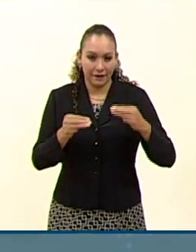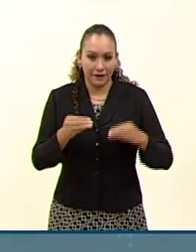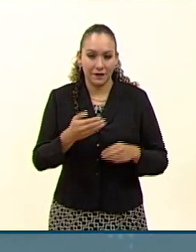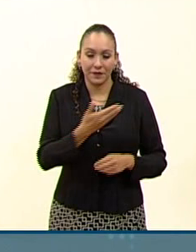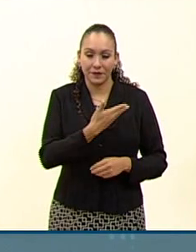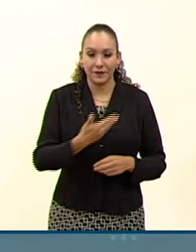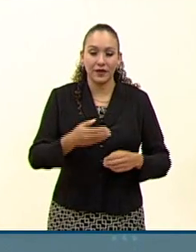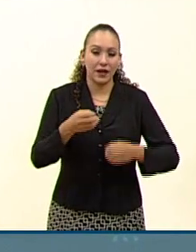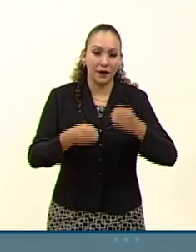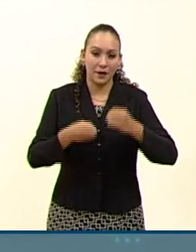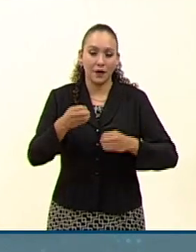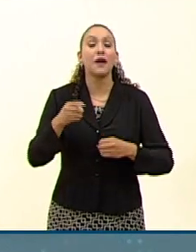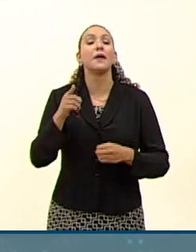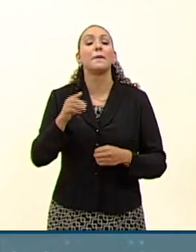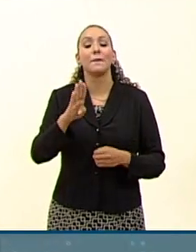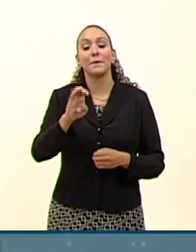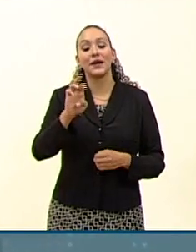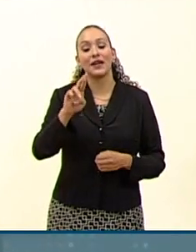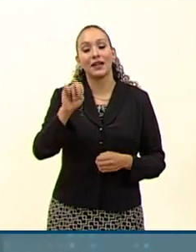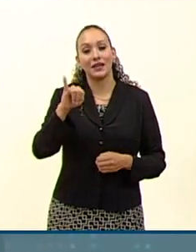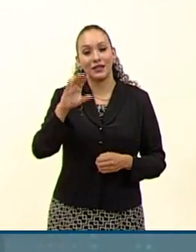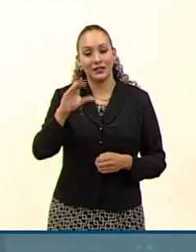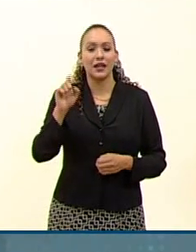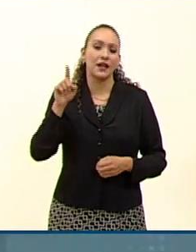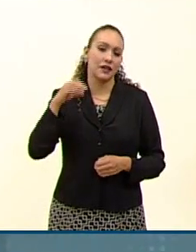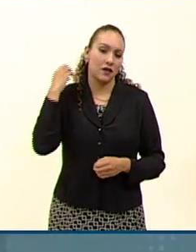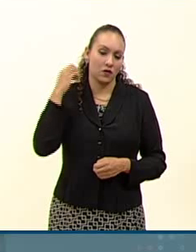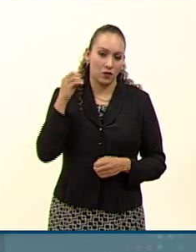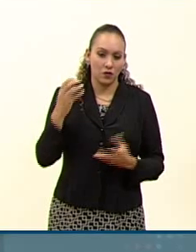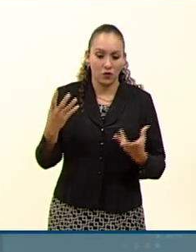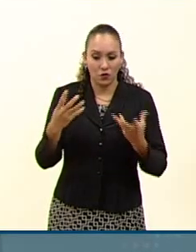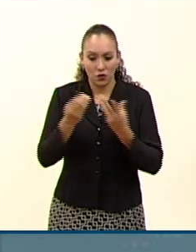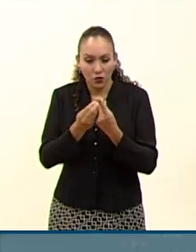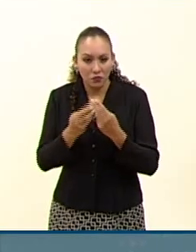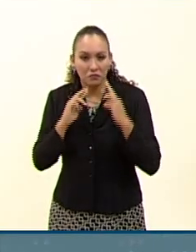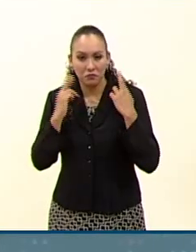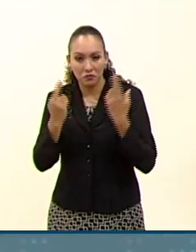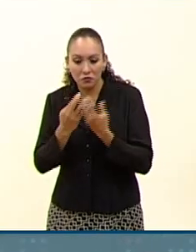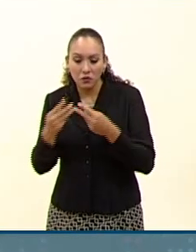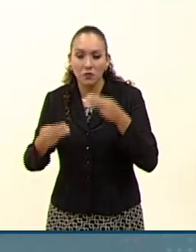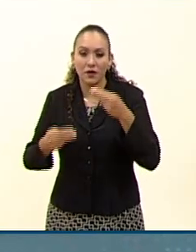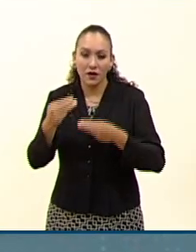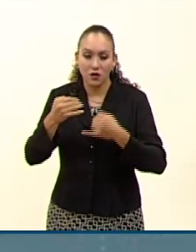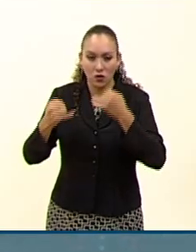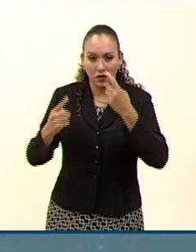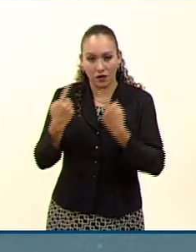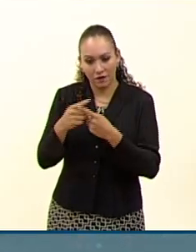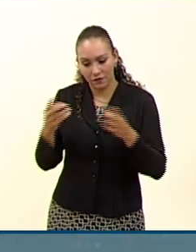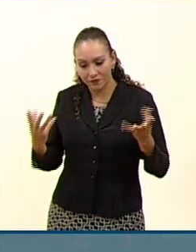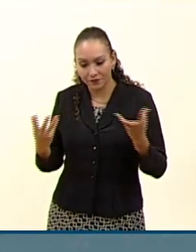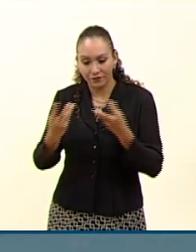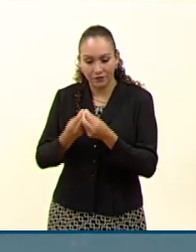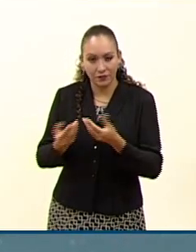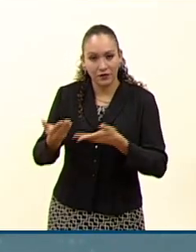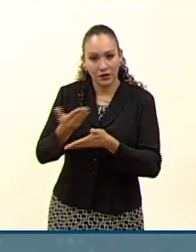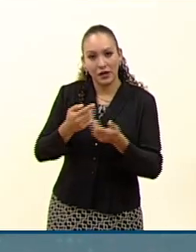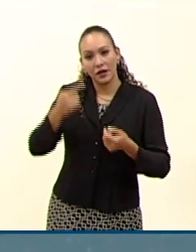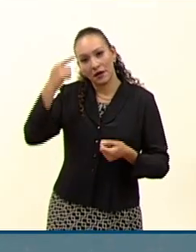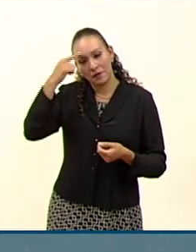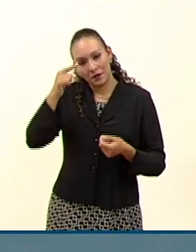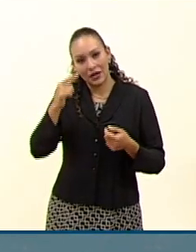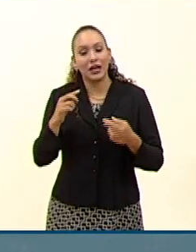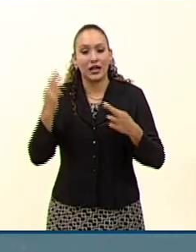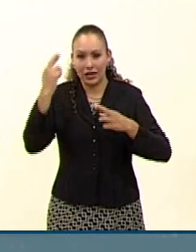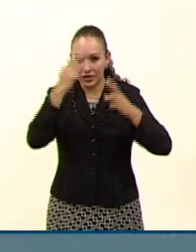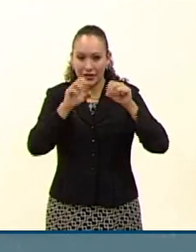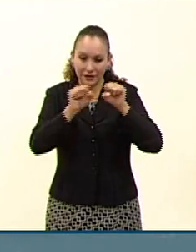Judicial de Oaxaca, Berenice Ramírez Jiménez, se reunió con magistrados y jueces que conforman la Comisión Permanente para la Consolidación